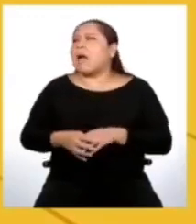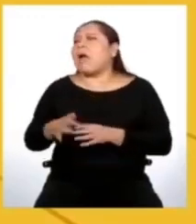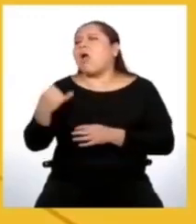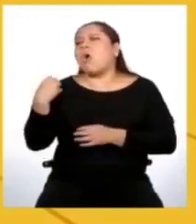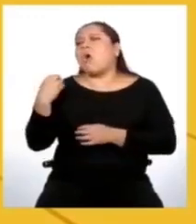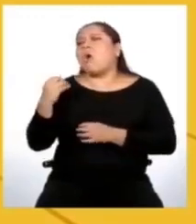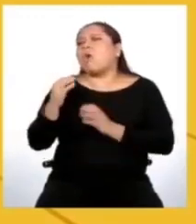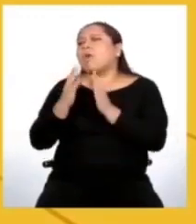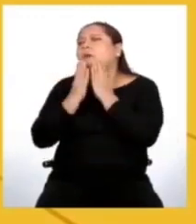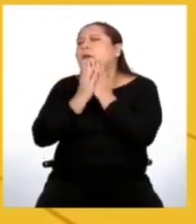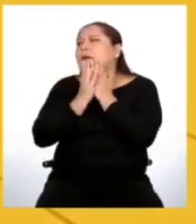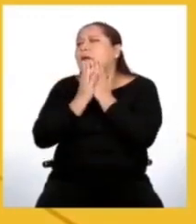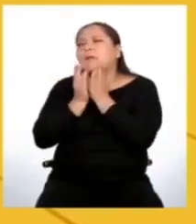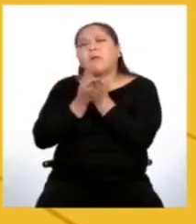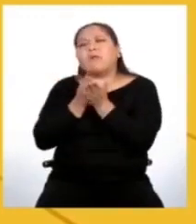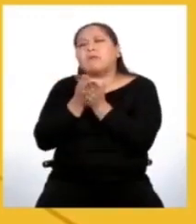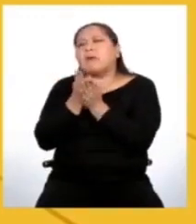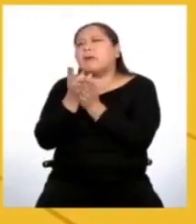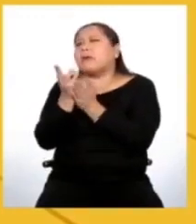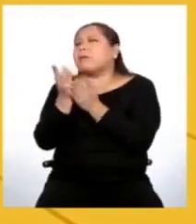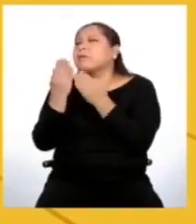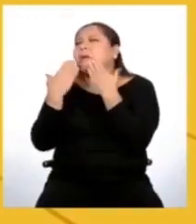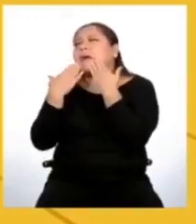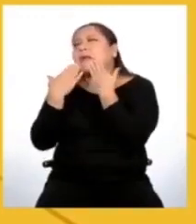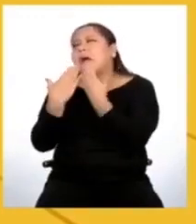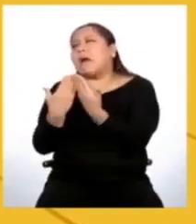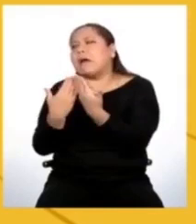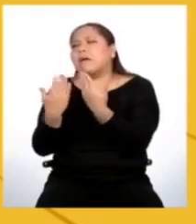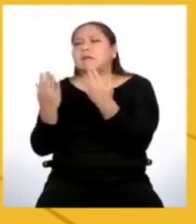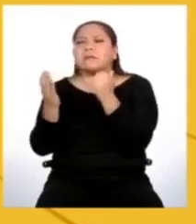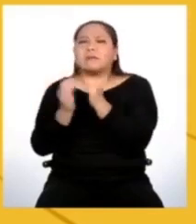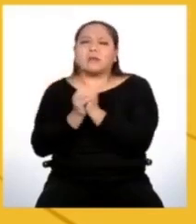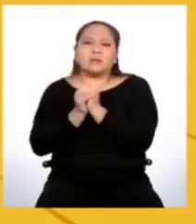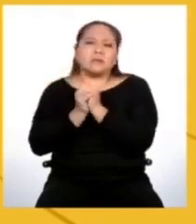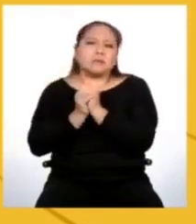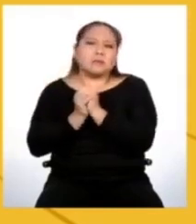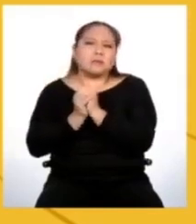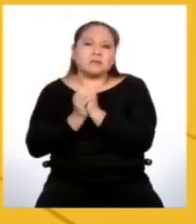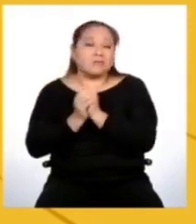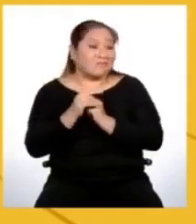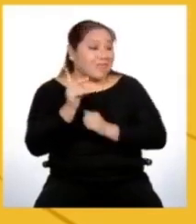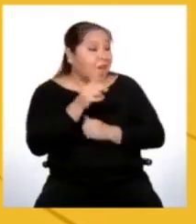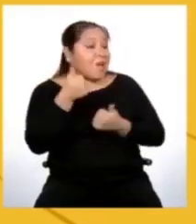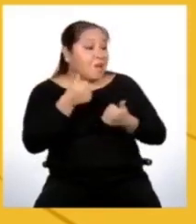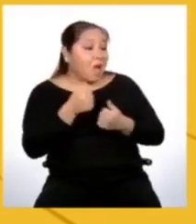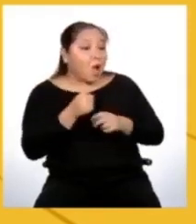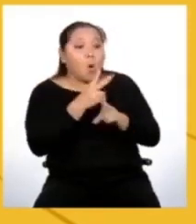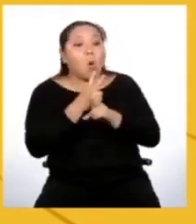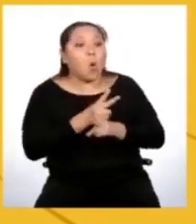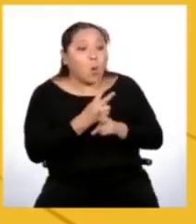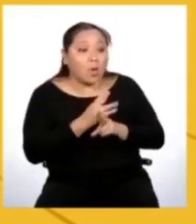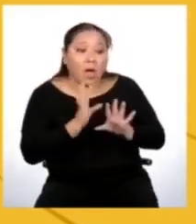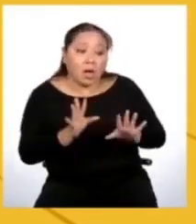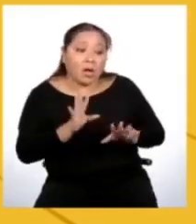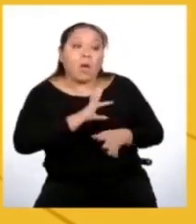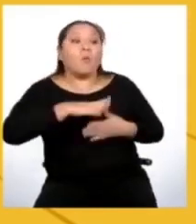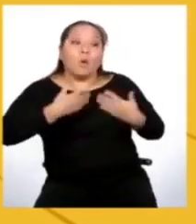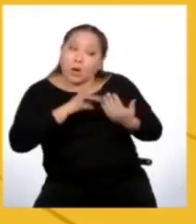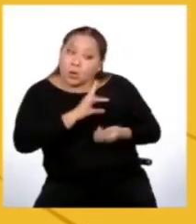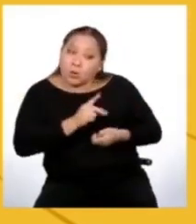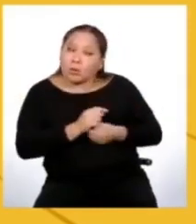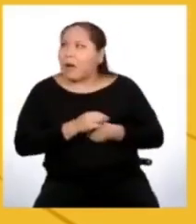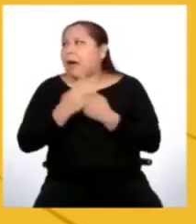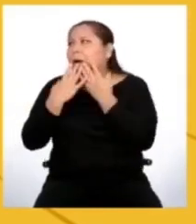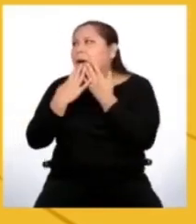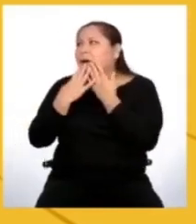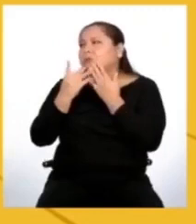Joven, qué honesto. Muchas gracias. De nada, tenga cuidado nomás, que le pueden robar.